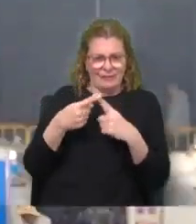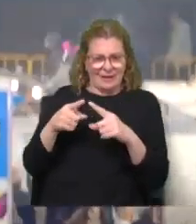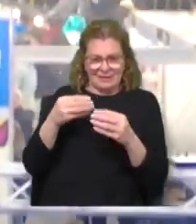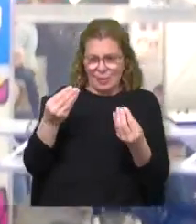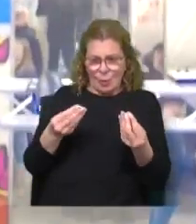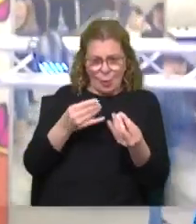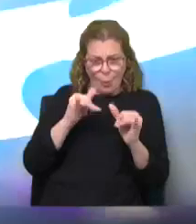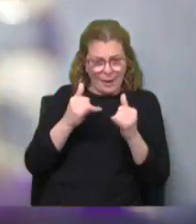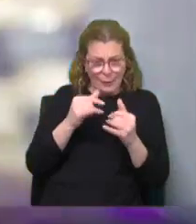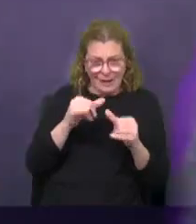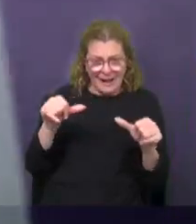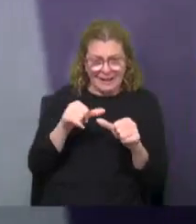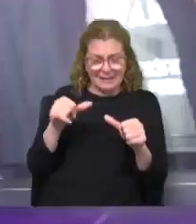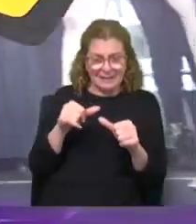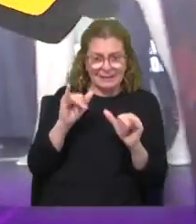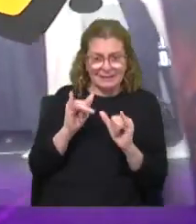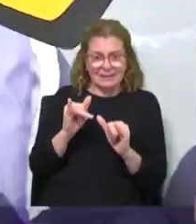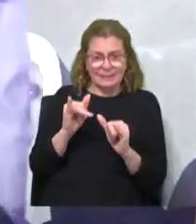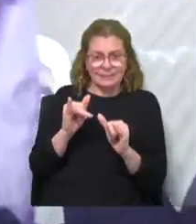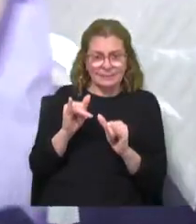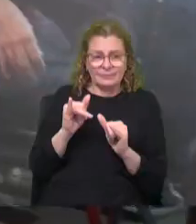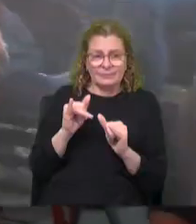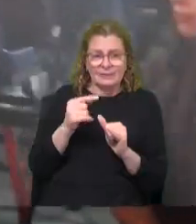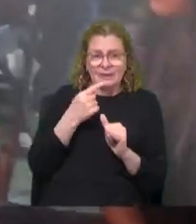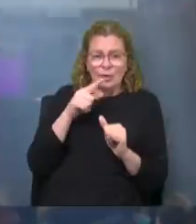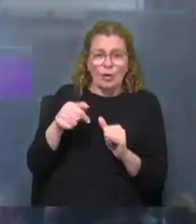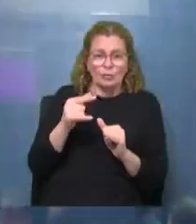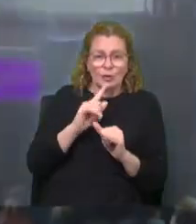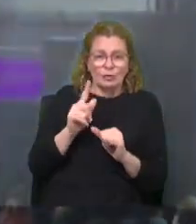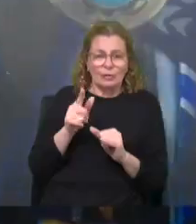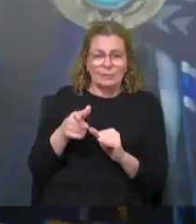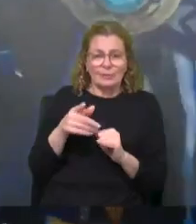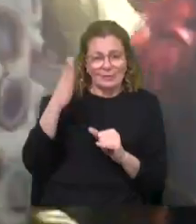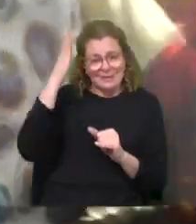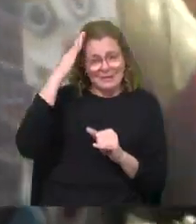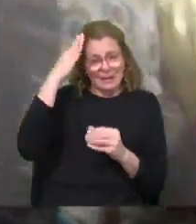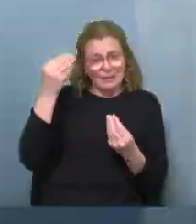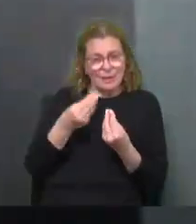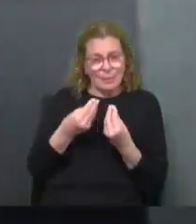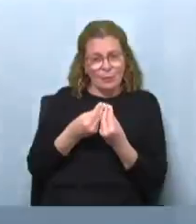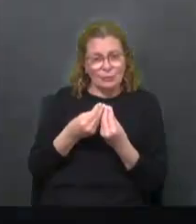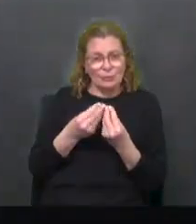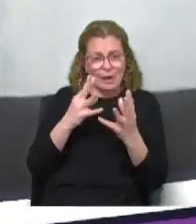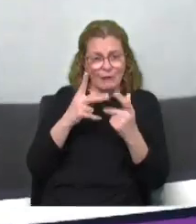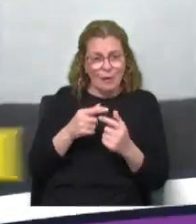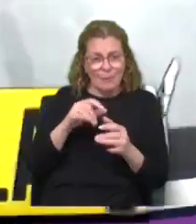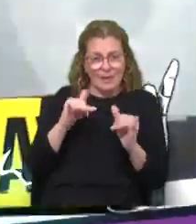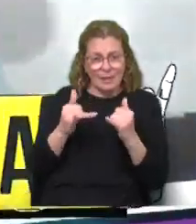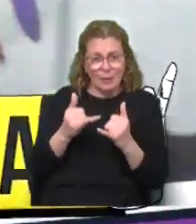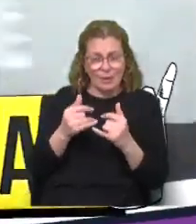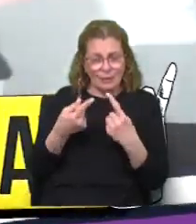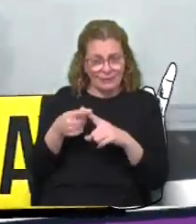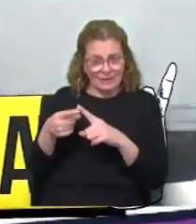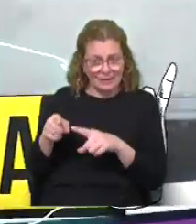él. Juegos que los ha comercializado y otros que no, pero sabe muchísimo de la dinámica de juego, de jugabilidad y todo ese tipo de